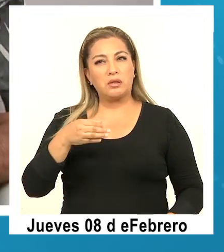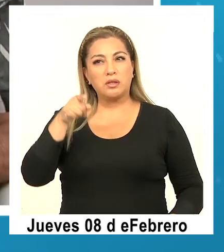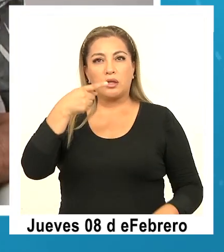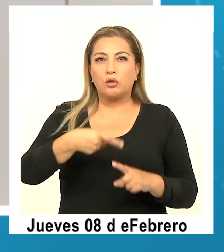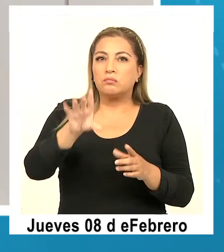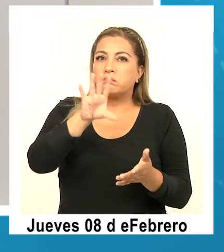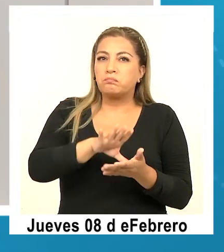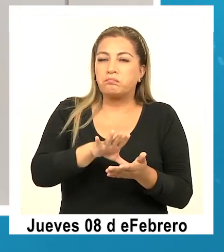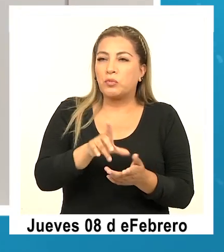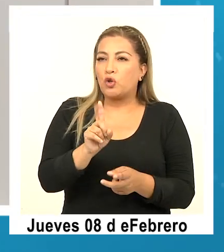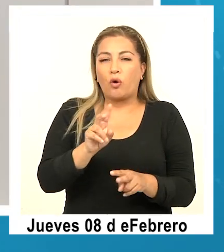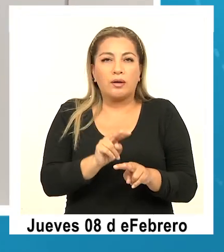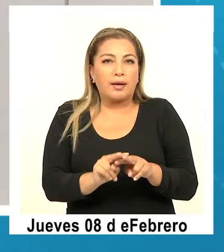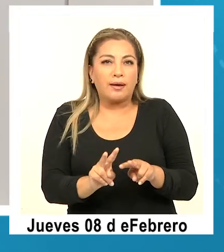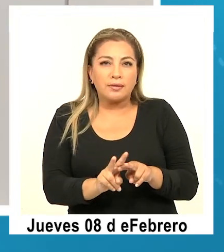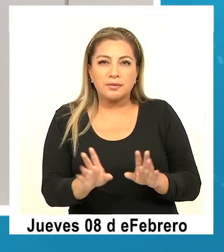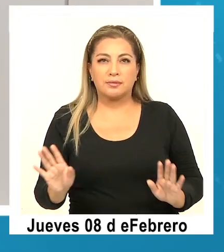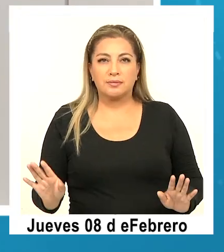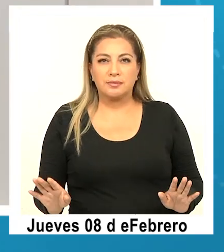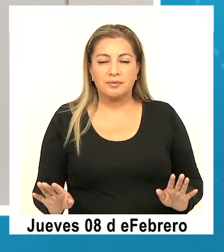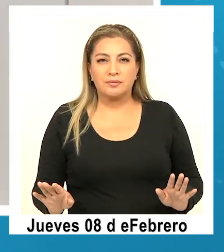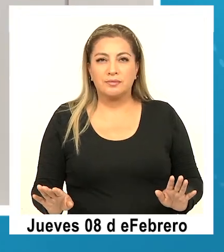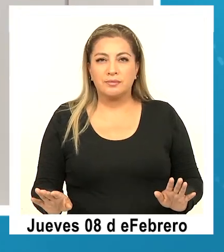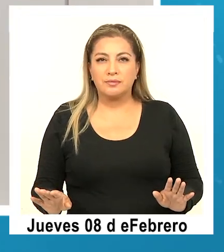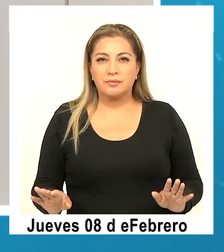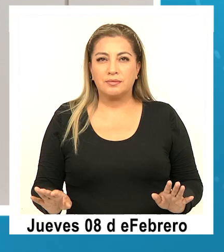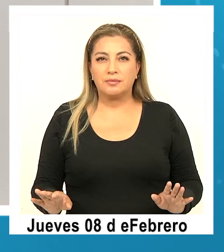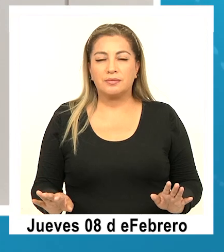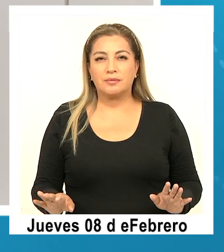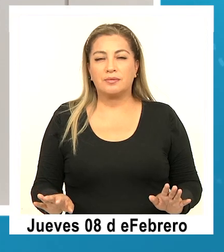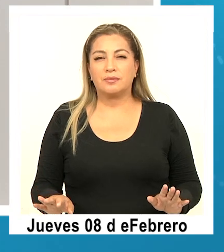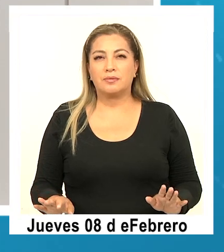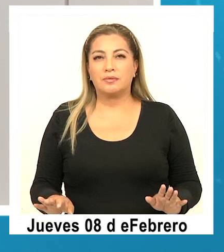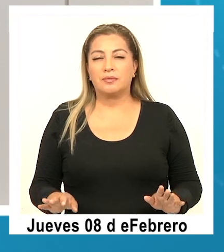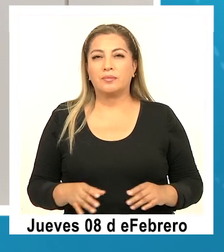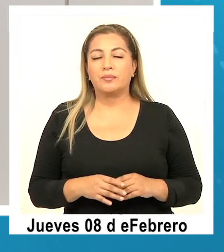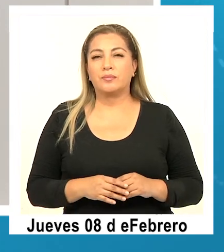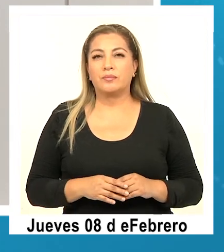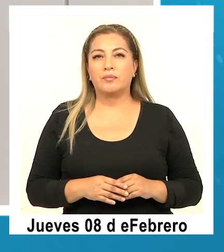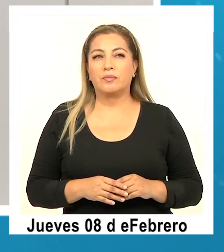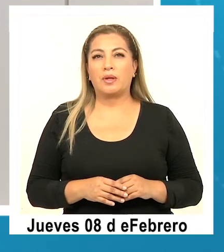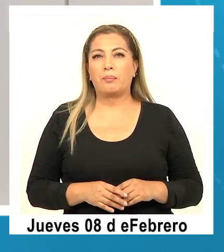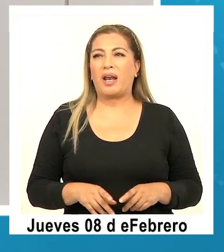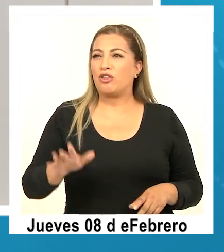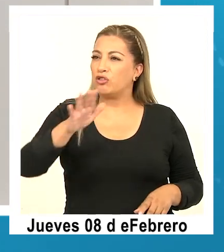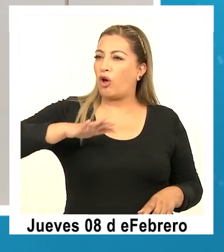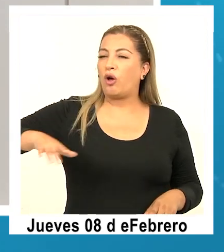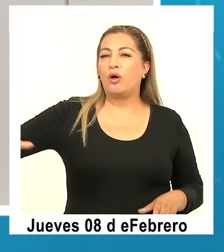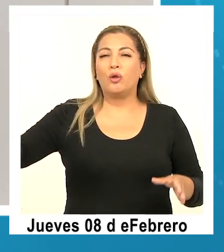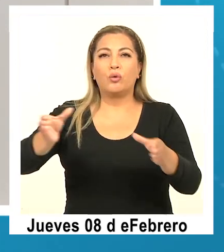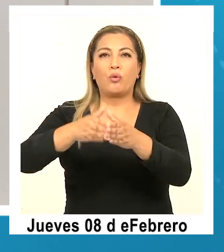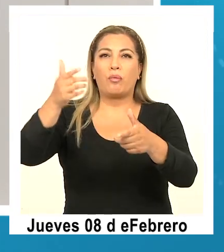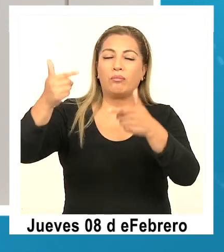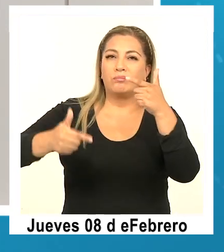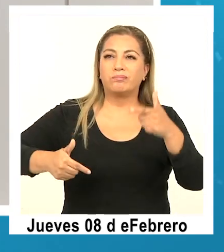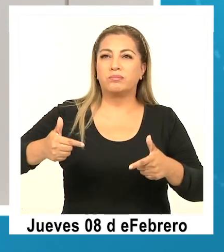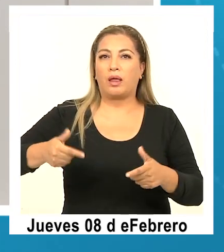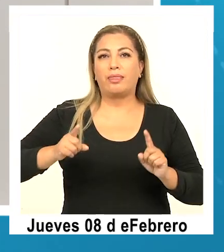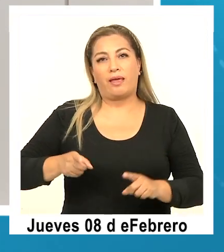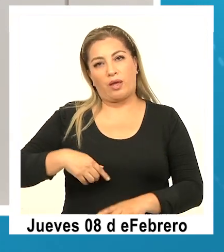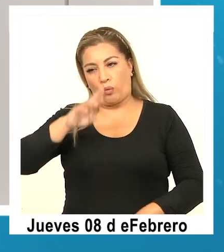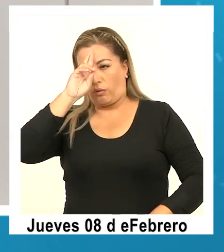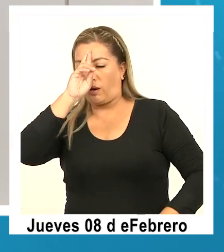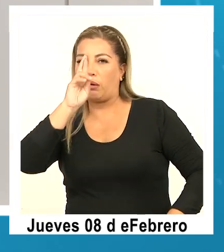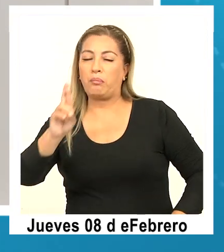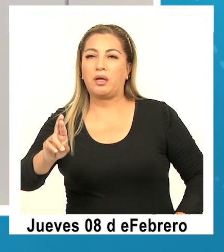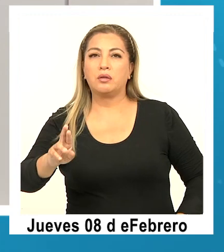otros países no se da con este nivel digamos, de transversalidad, de un respeto,